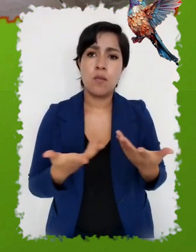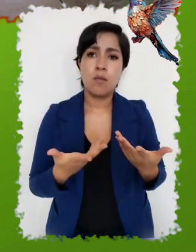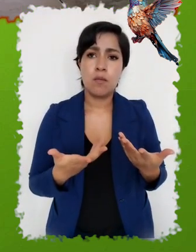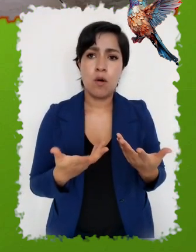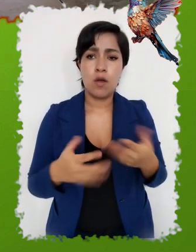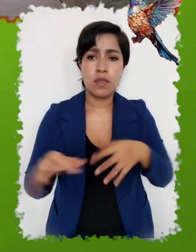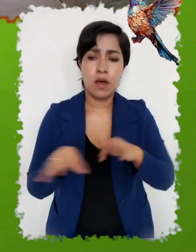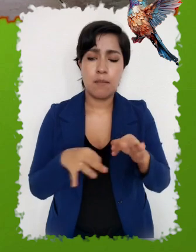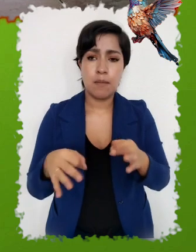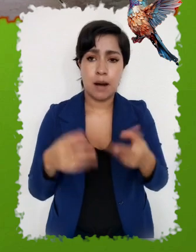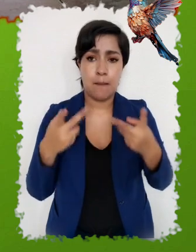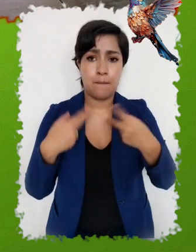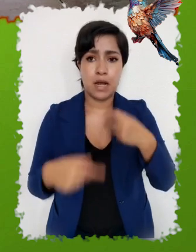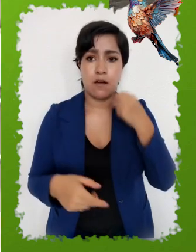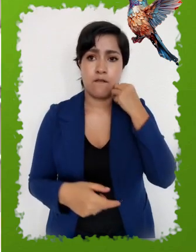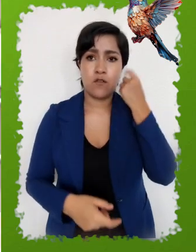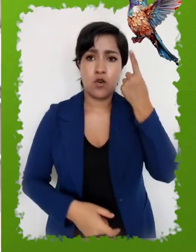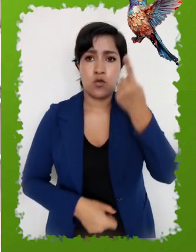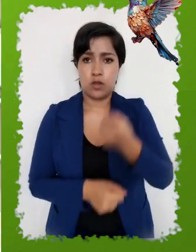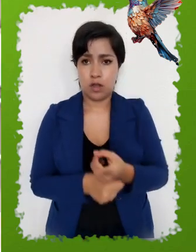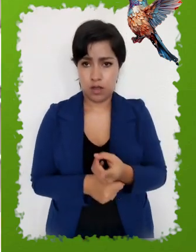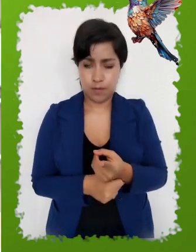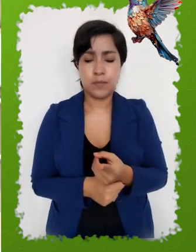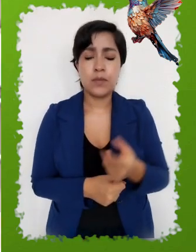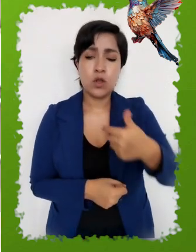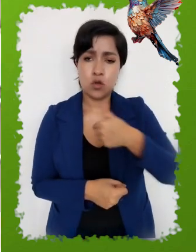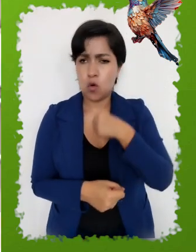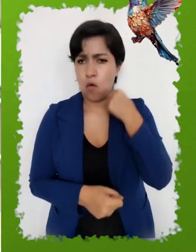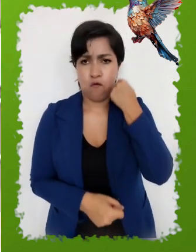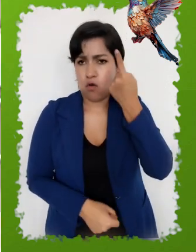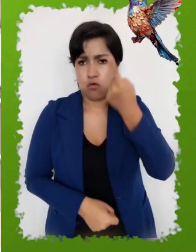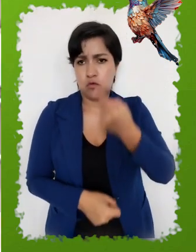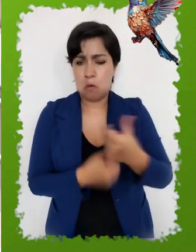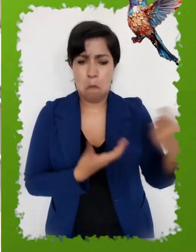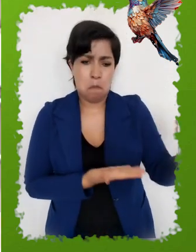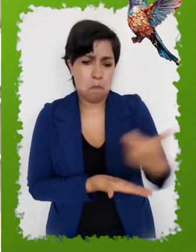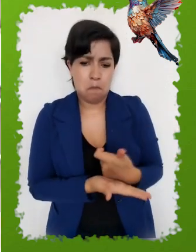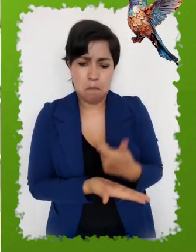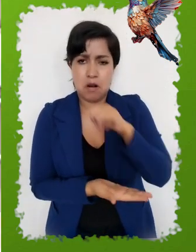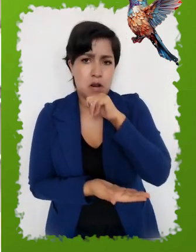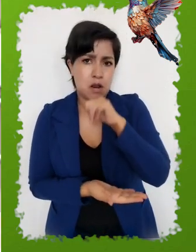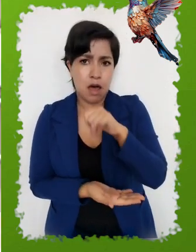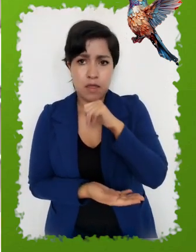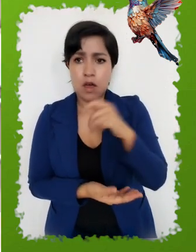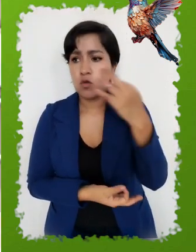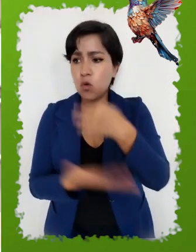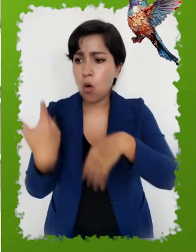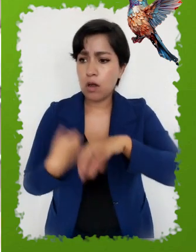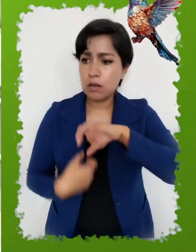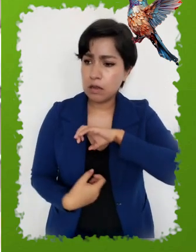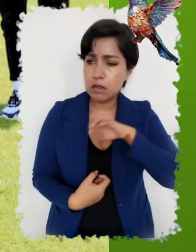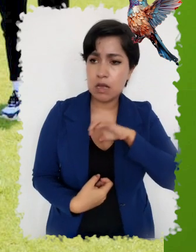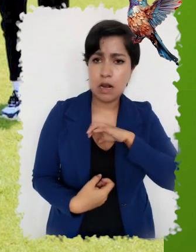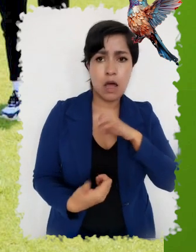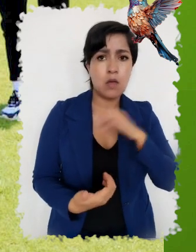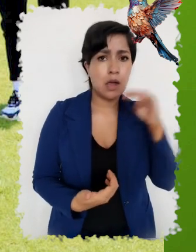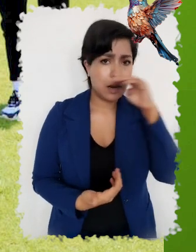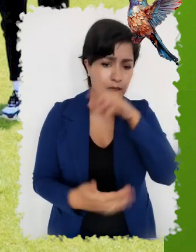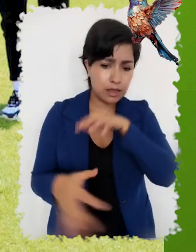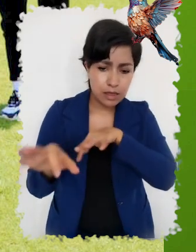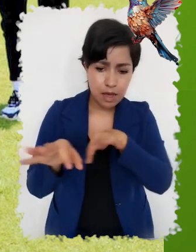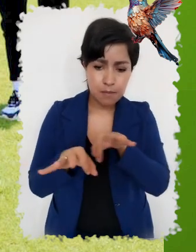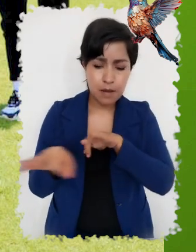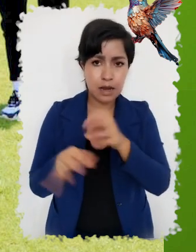con voluntarios nosotros este yo soy voluntaria todos los entrenadores son voluntarios y eso permite que